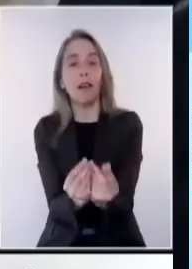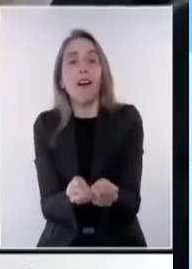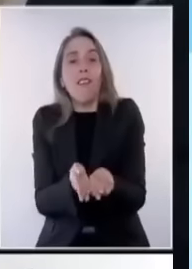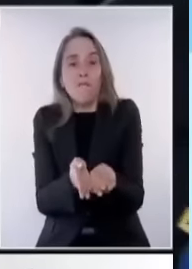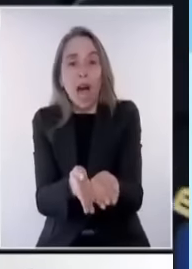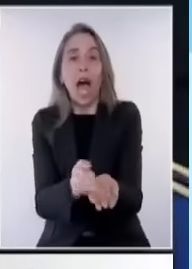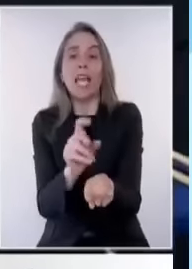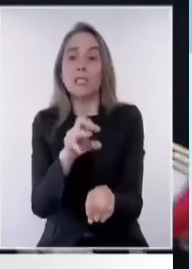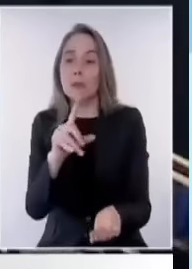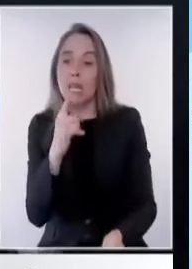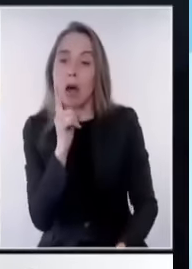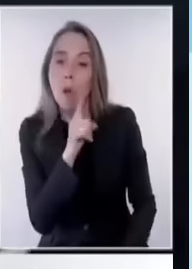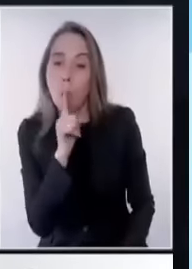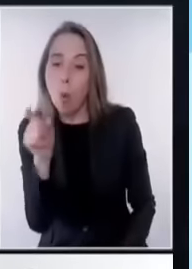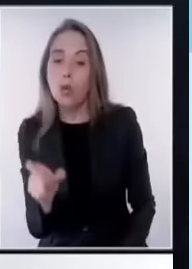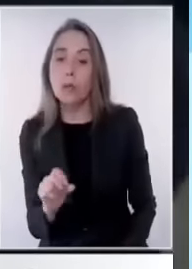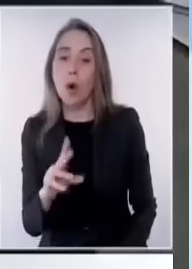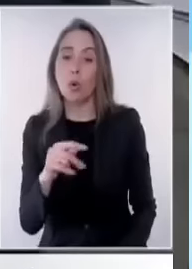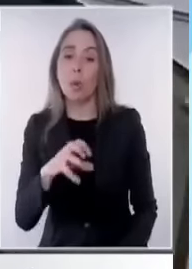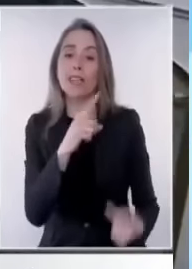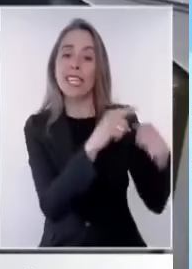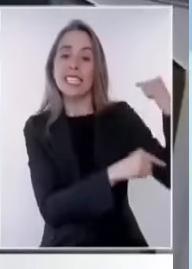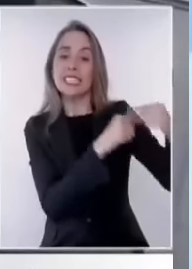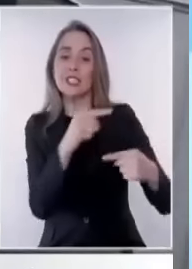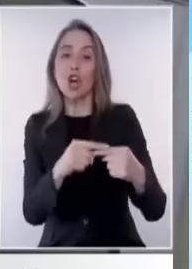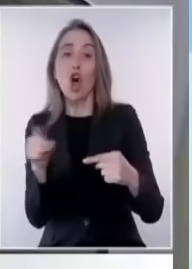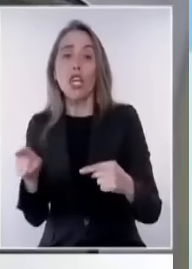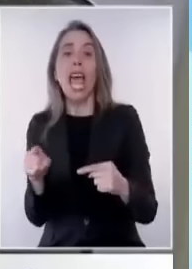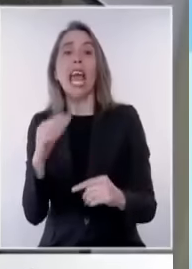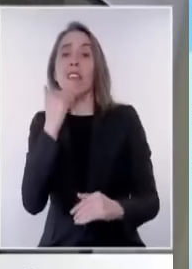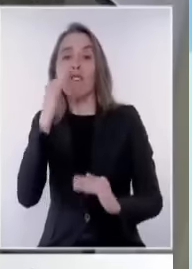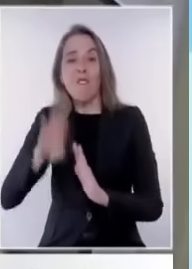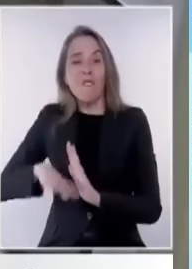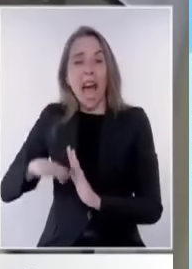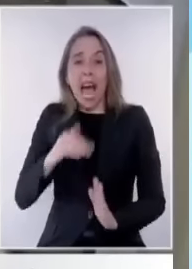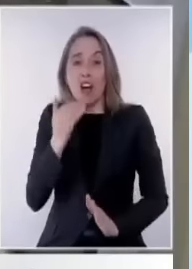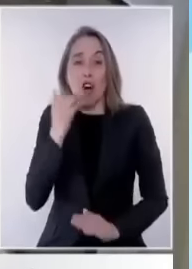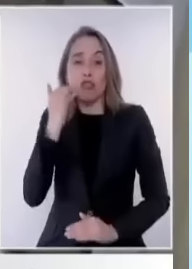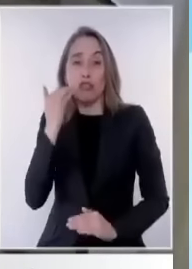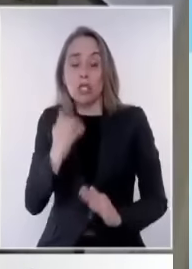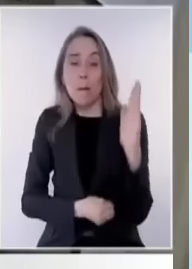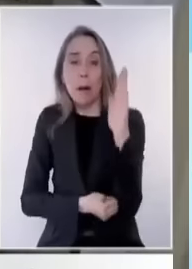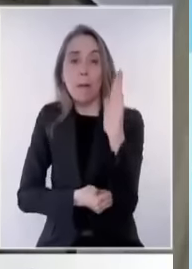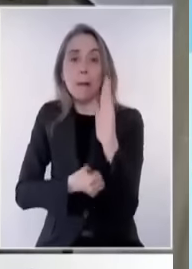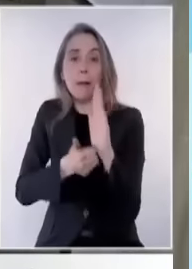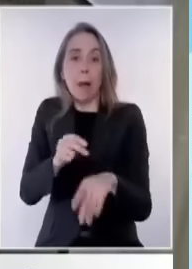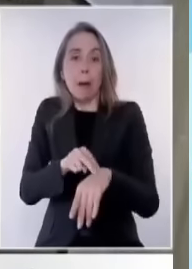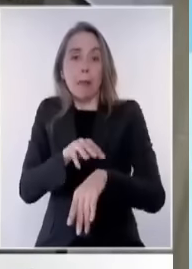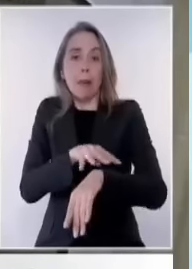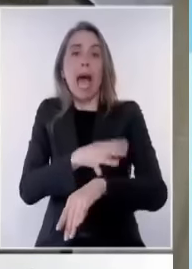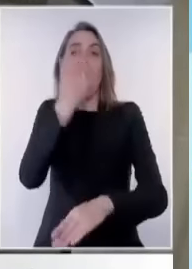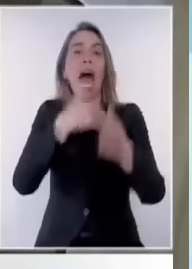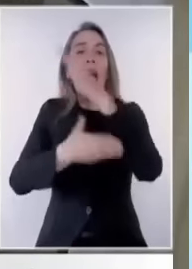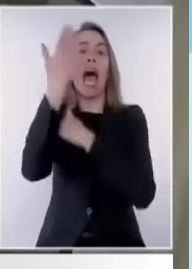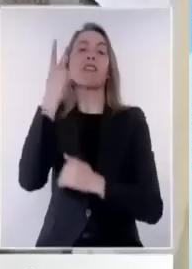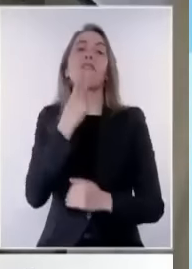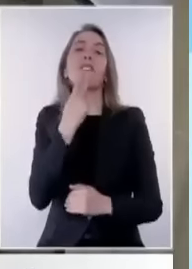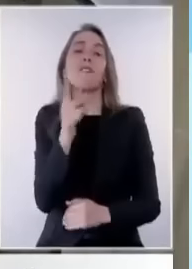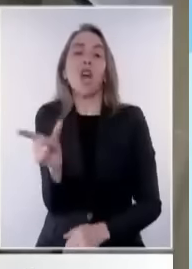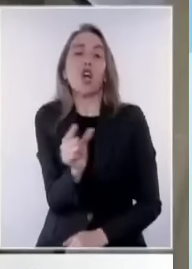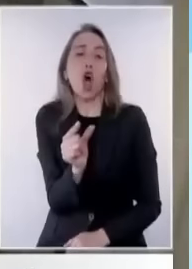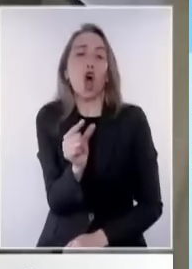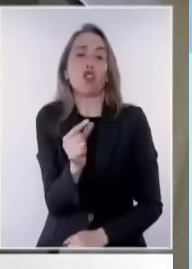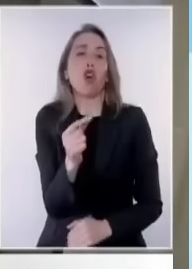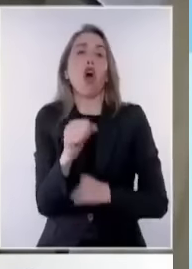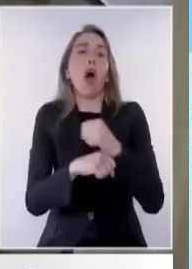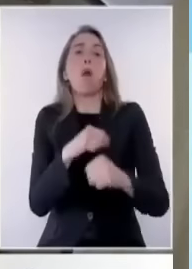Armada. Es el único grumete en la historia de la Armada de Chile que ha llegado al grado de vicealmirante. Y él, bueno, la expectativa de vida en esa época no era